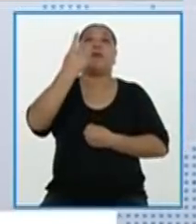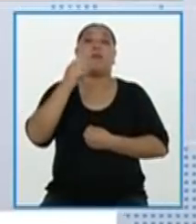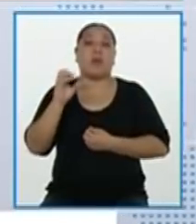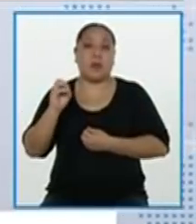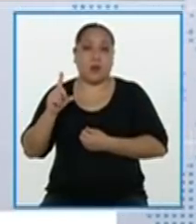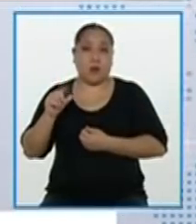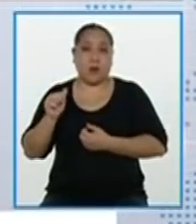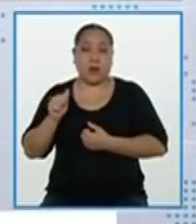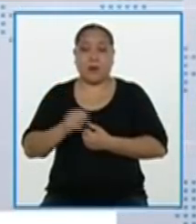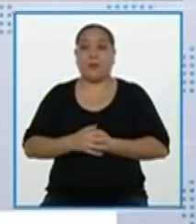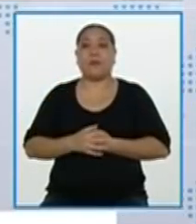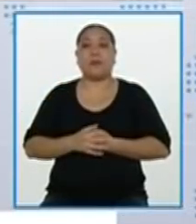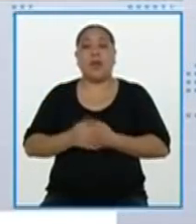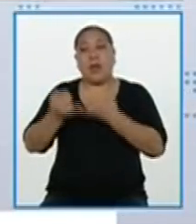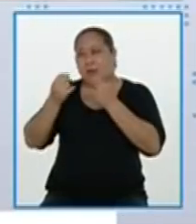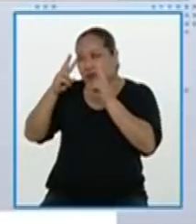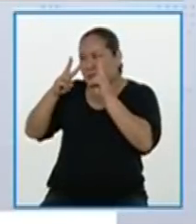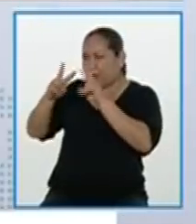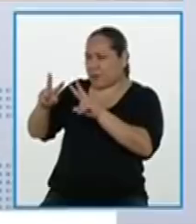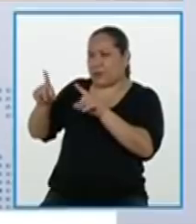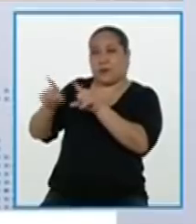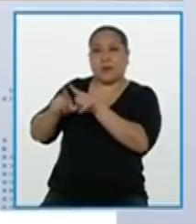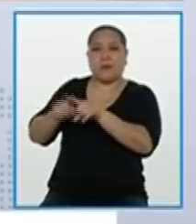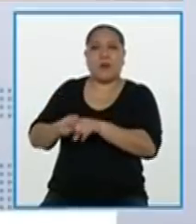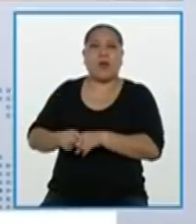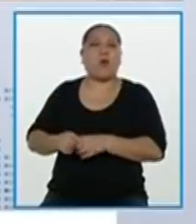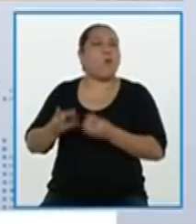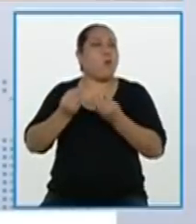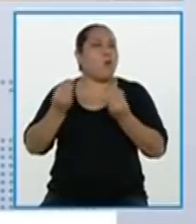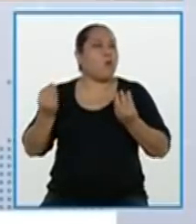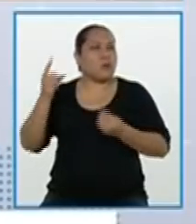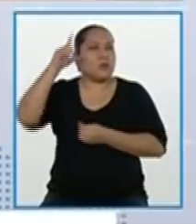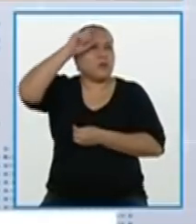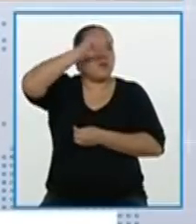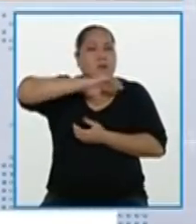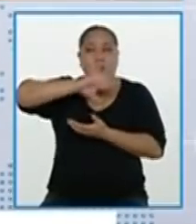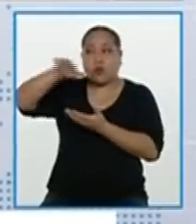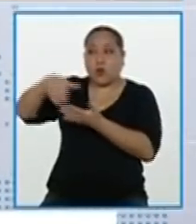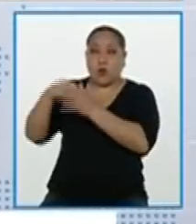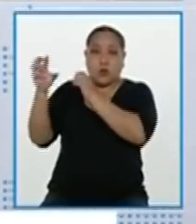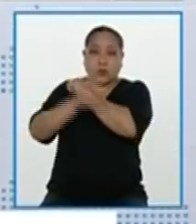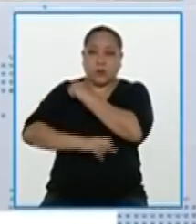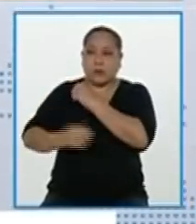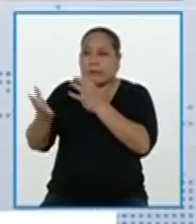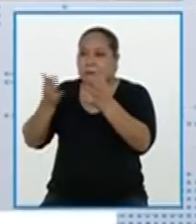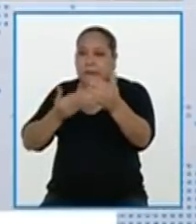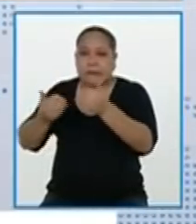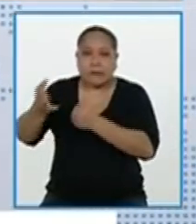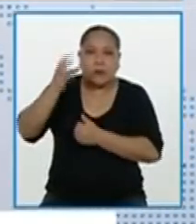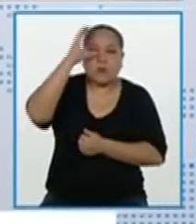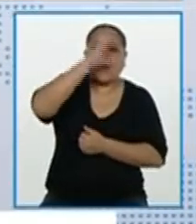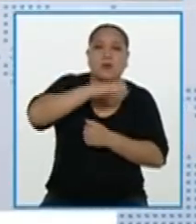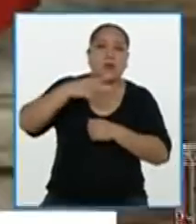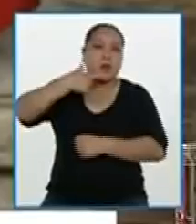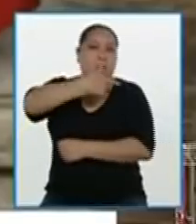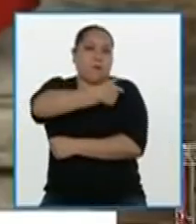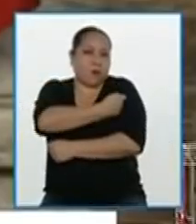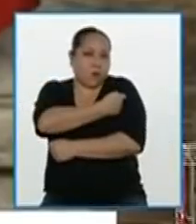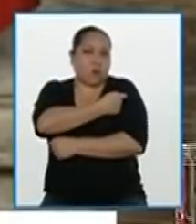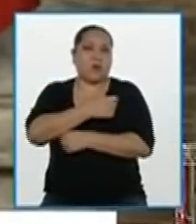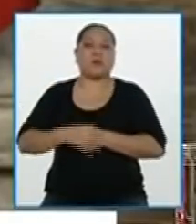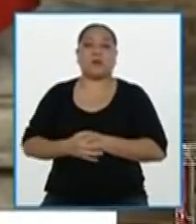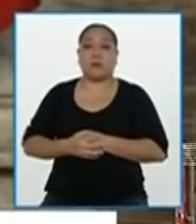obviamente, pesca, agricultura. No, las más difíciles, como siempre, van a ser las más relacionadas a servicios